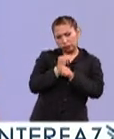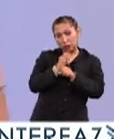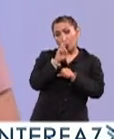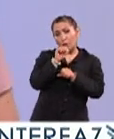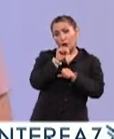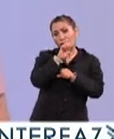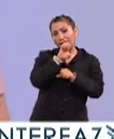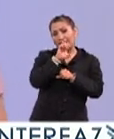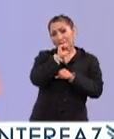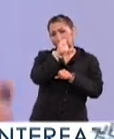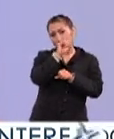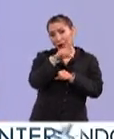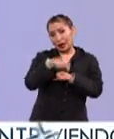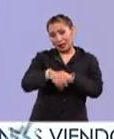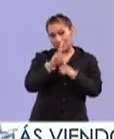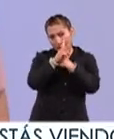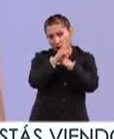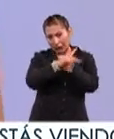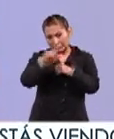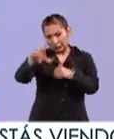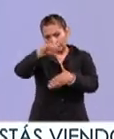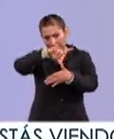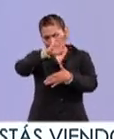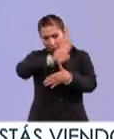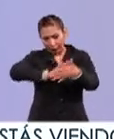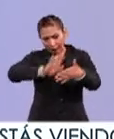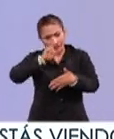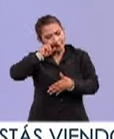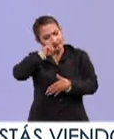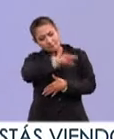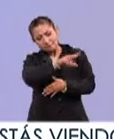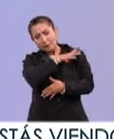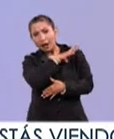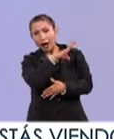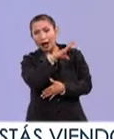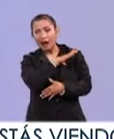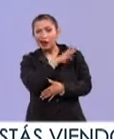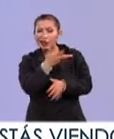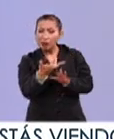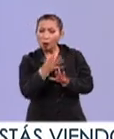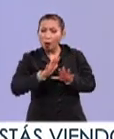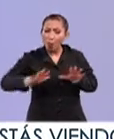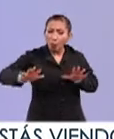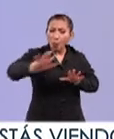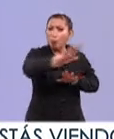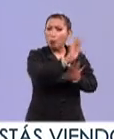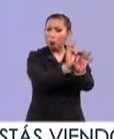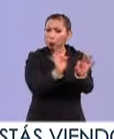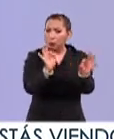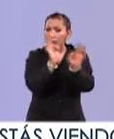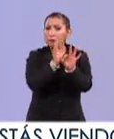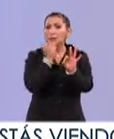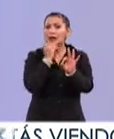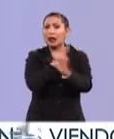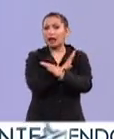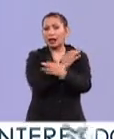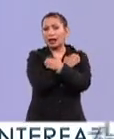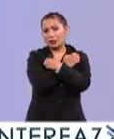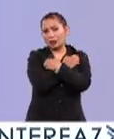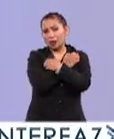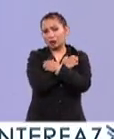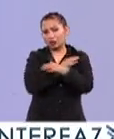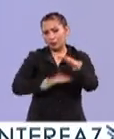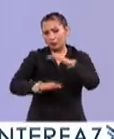UNESCO, en nuestros países, en América Latina, existe una cobertura muy importante en cuanto a la